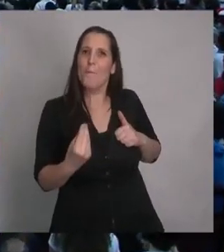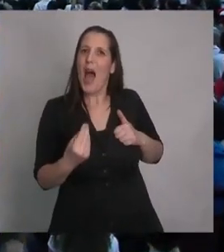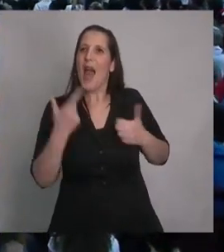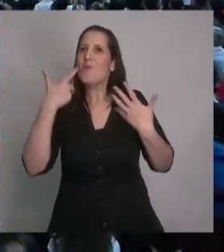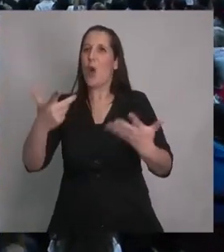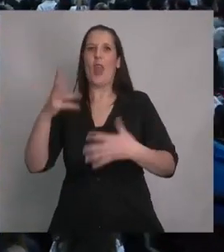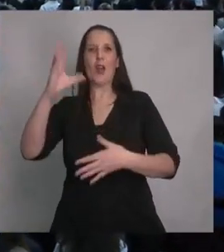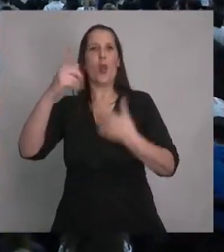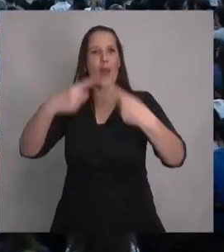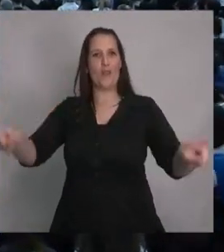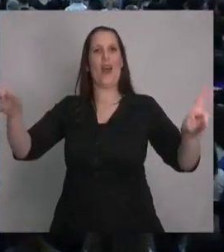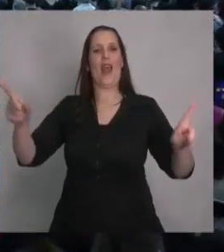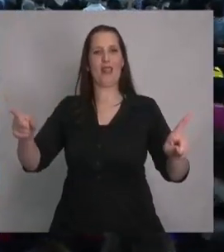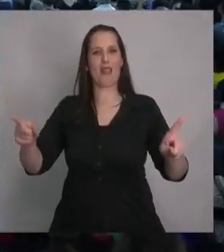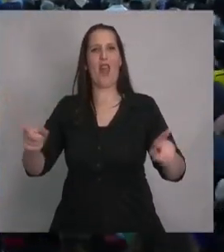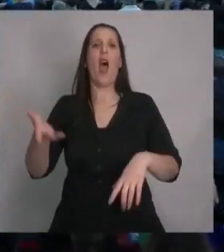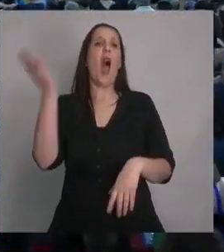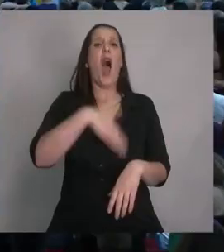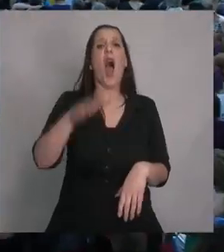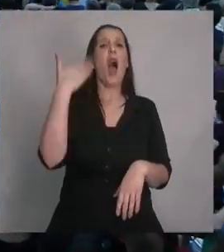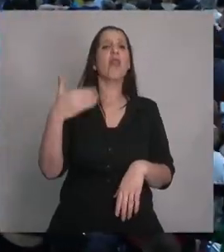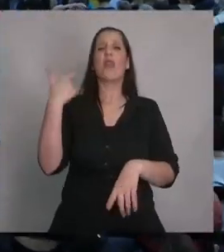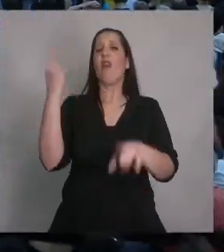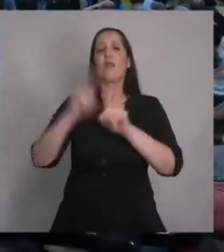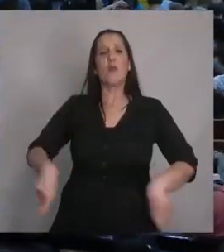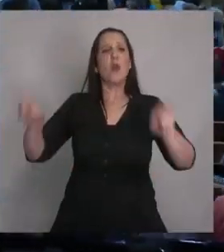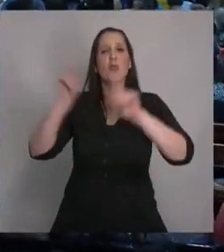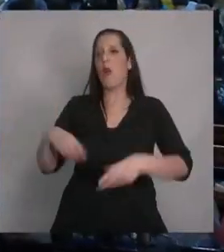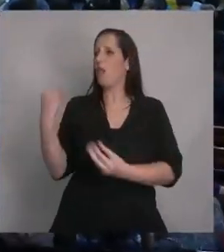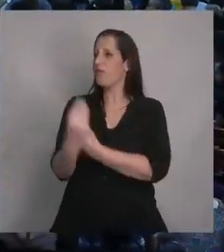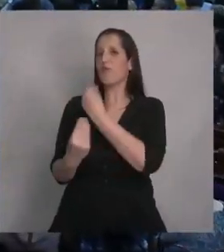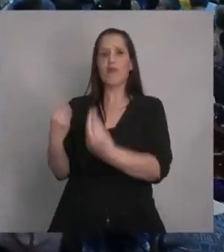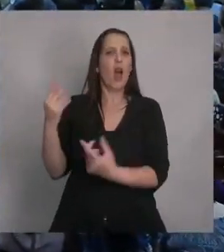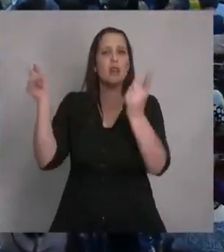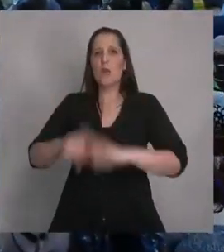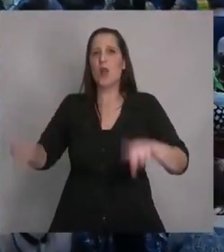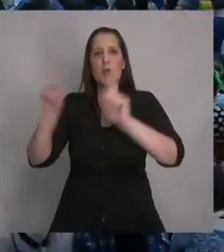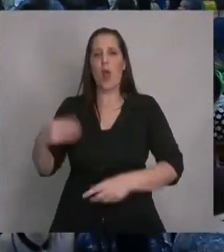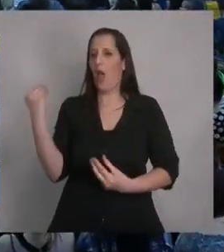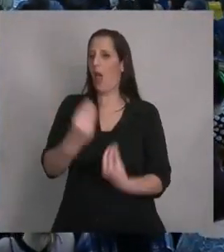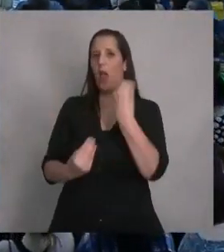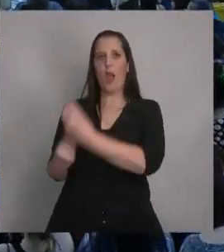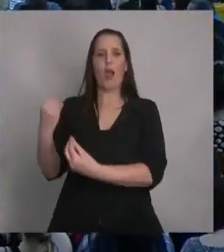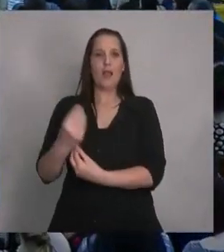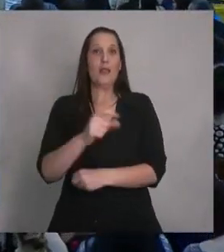diferencia de lo que siempre habría sido en estos escenarios, como un ejemplo a mostrar?